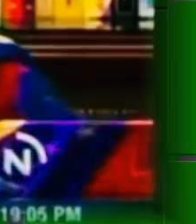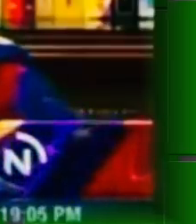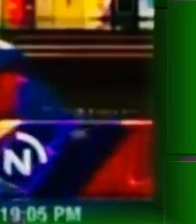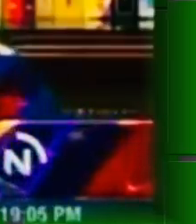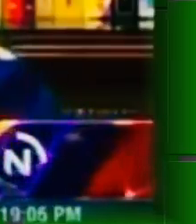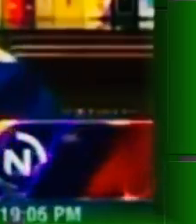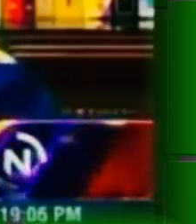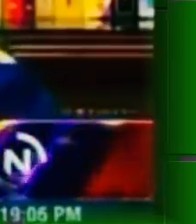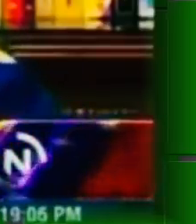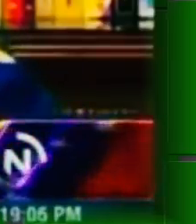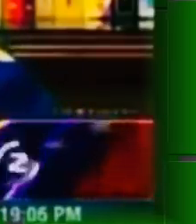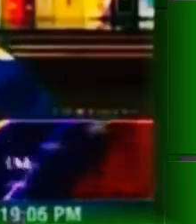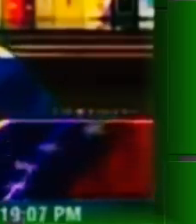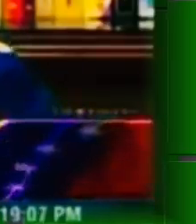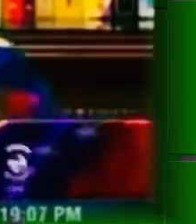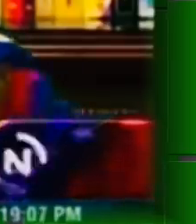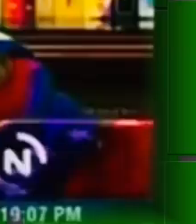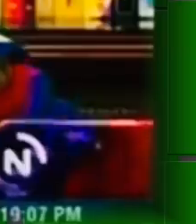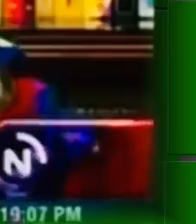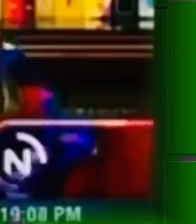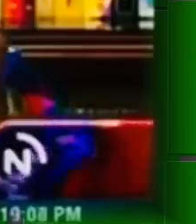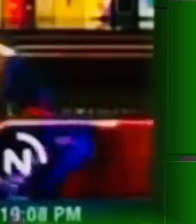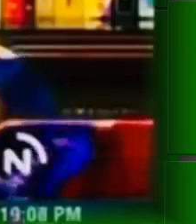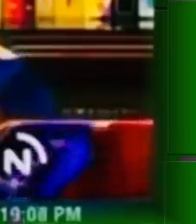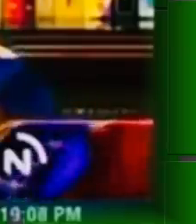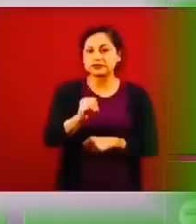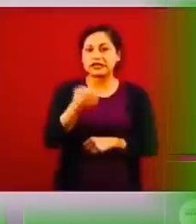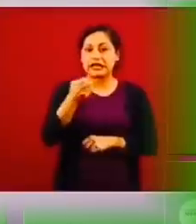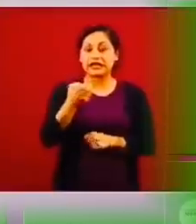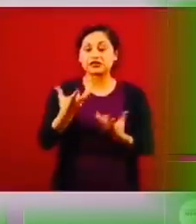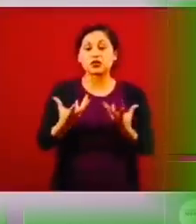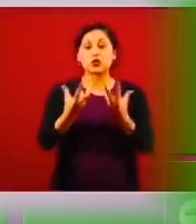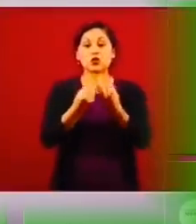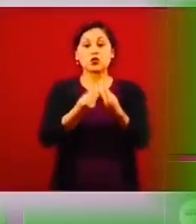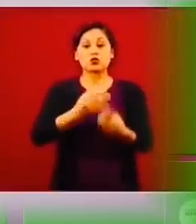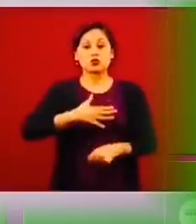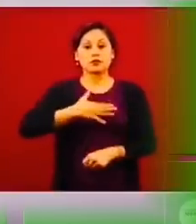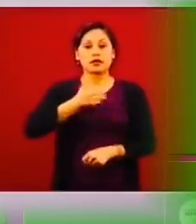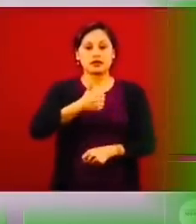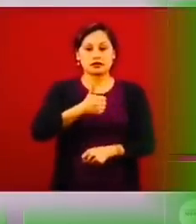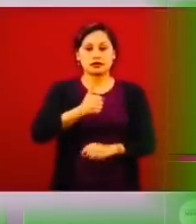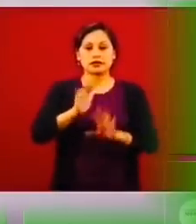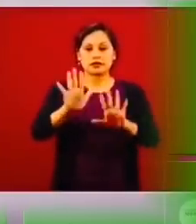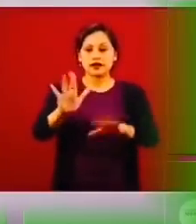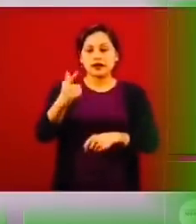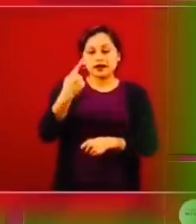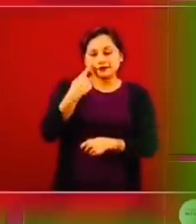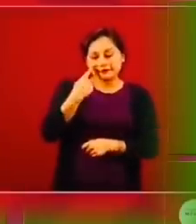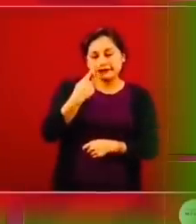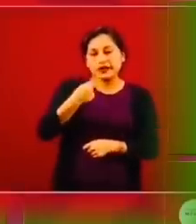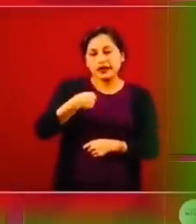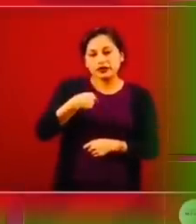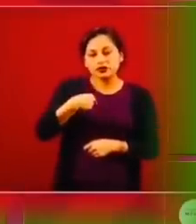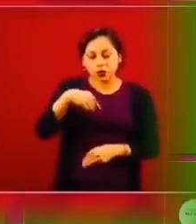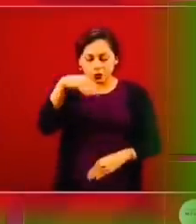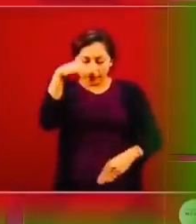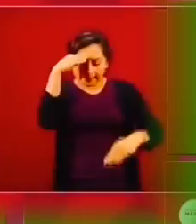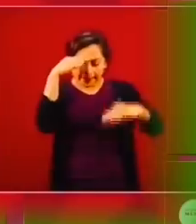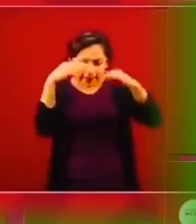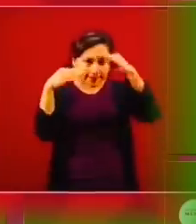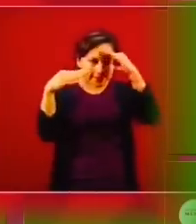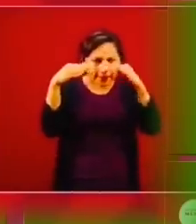a atender a nuestros viejitos y viejitas, a nuestros niños y niñas. Estoy elaborando la